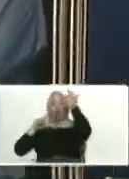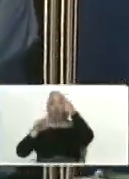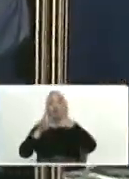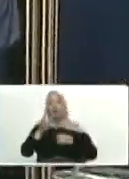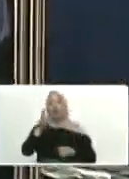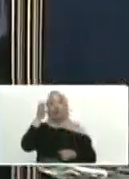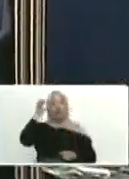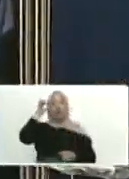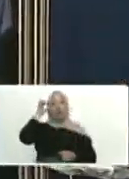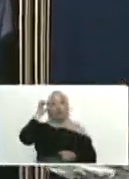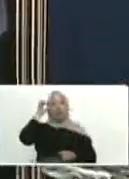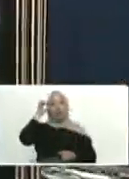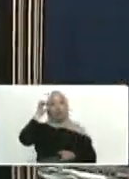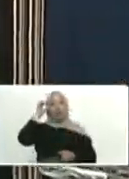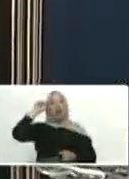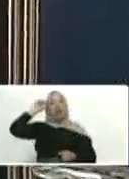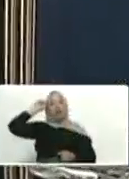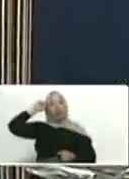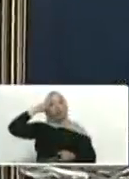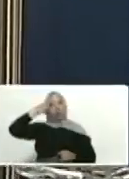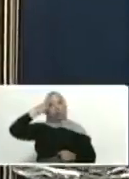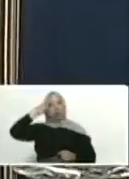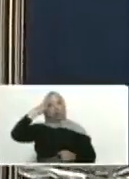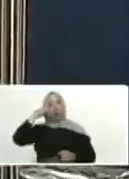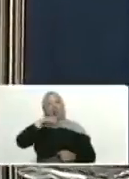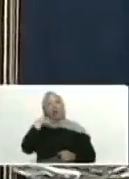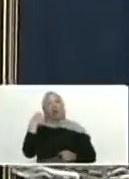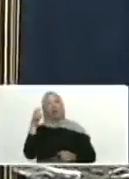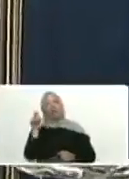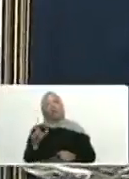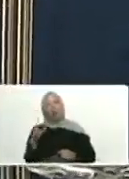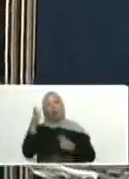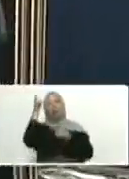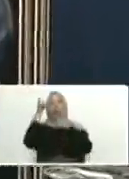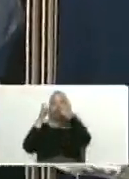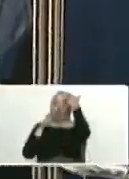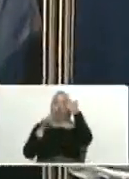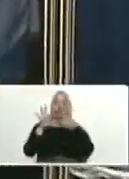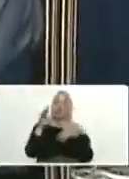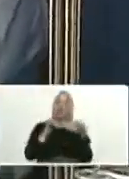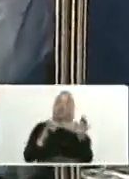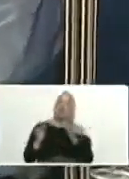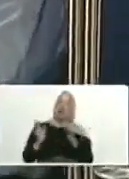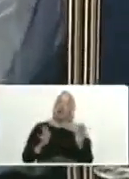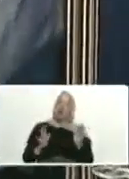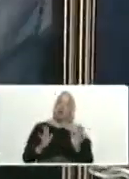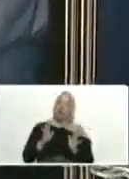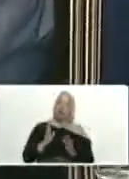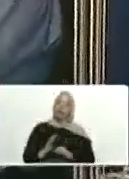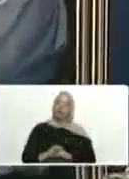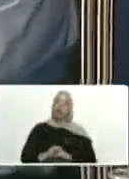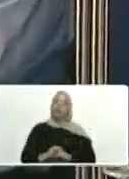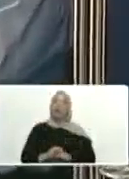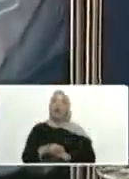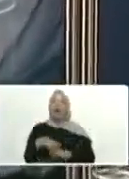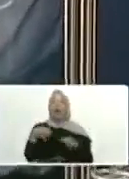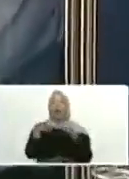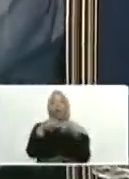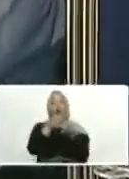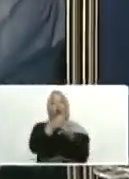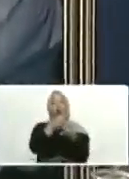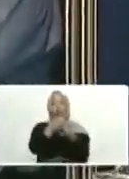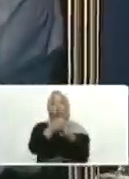días de recordar su siembra el comandante eterno los patios decidor nos dijo la clase Obrera